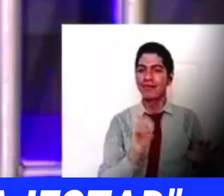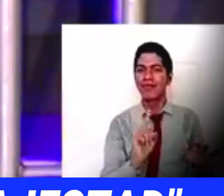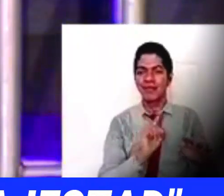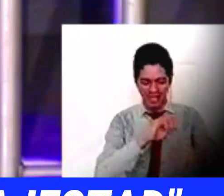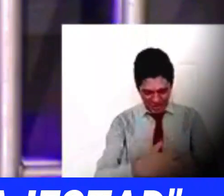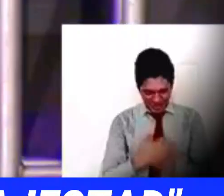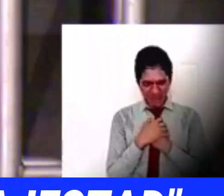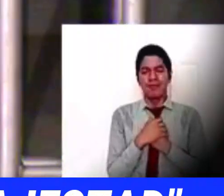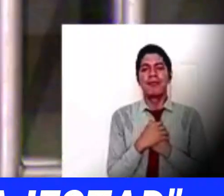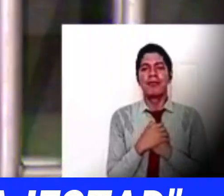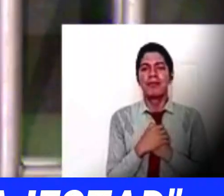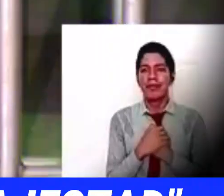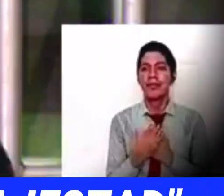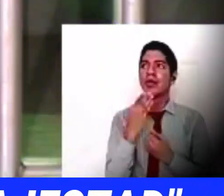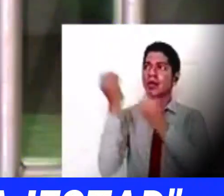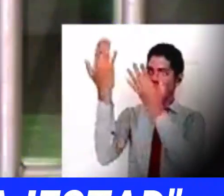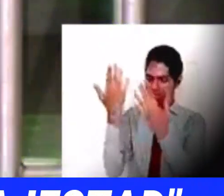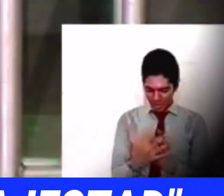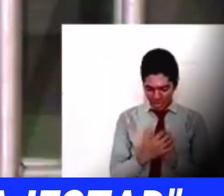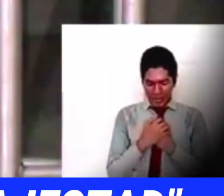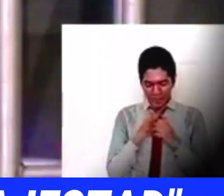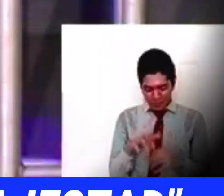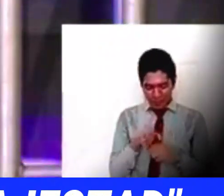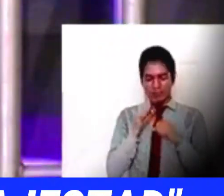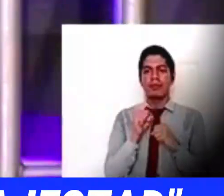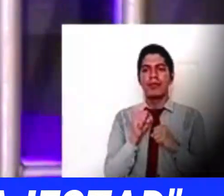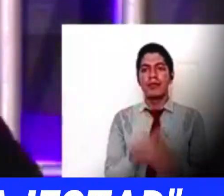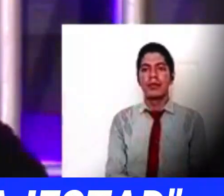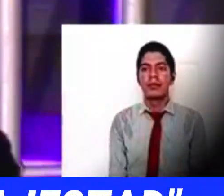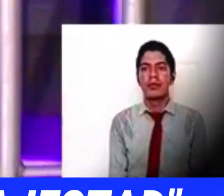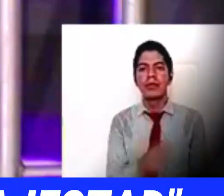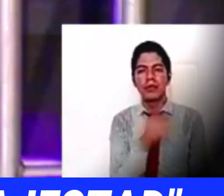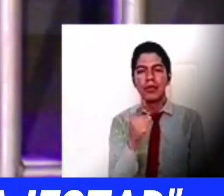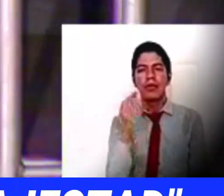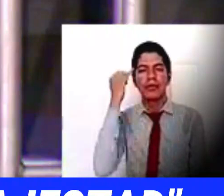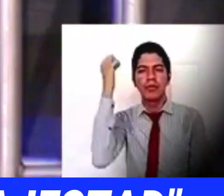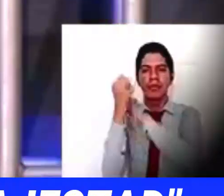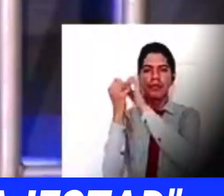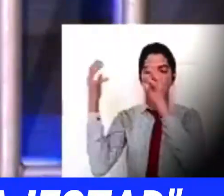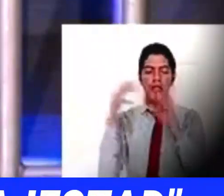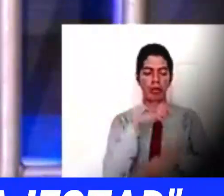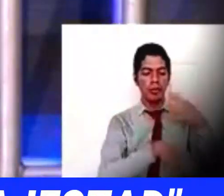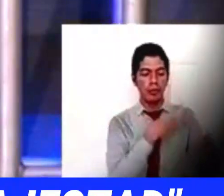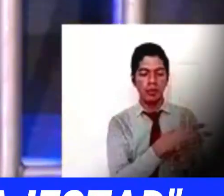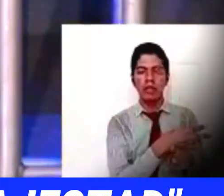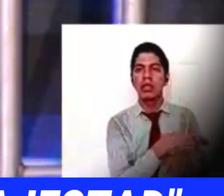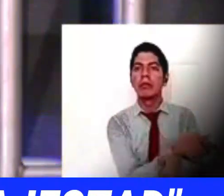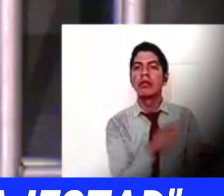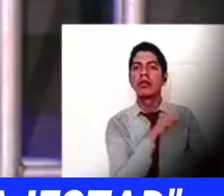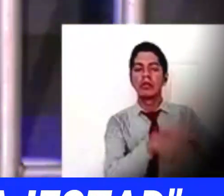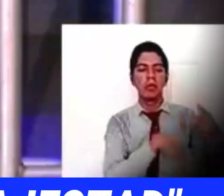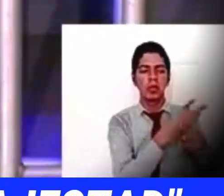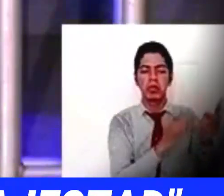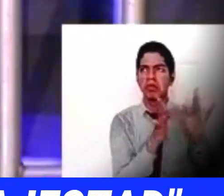dado. Usted se imagina, la gente del mundo, la gente que no tiene a Cristo, ¿cómo